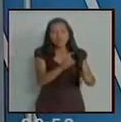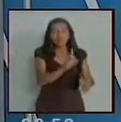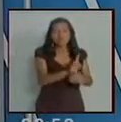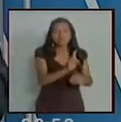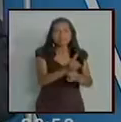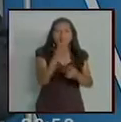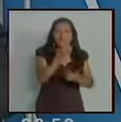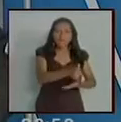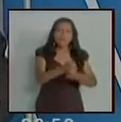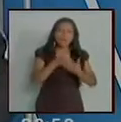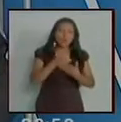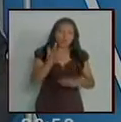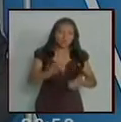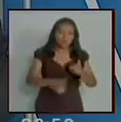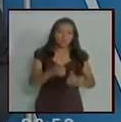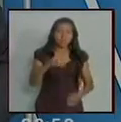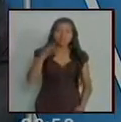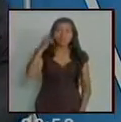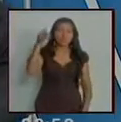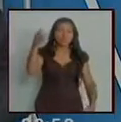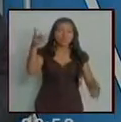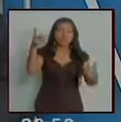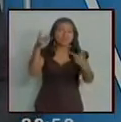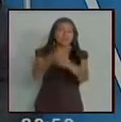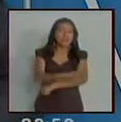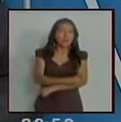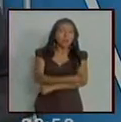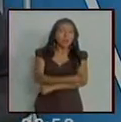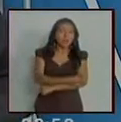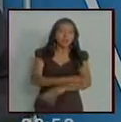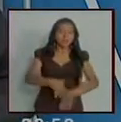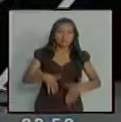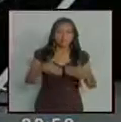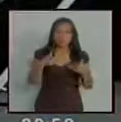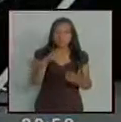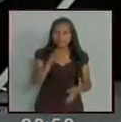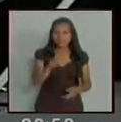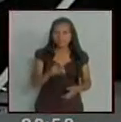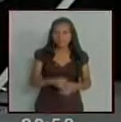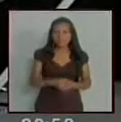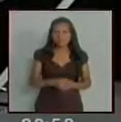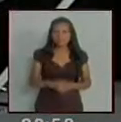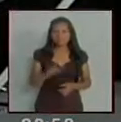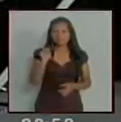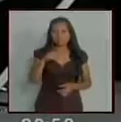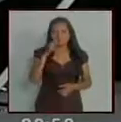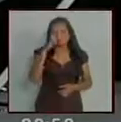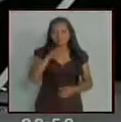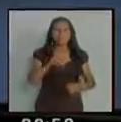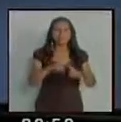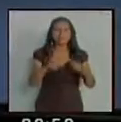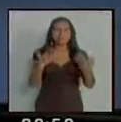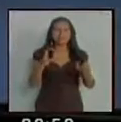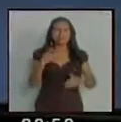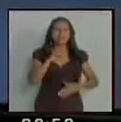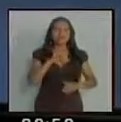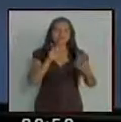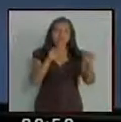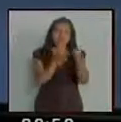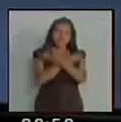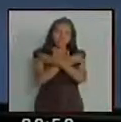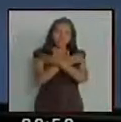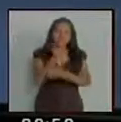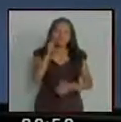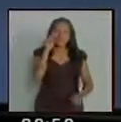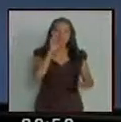resolver problemas que a futuro podrían complicarnos la vida. Así es. Bueno, queridos amigos, nos despedimos. Mañana